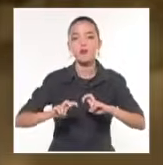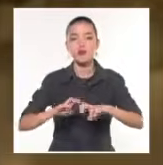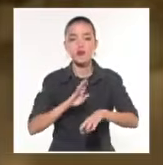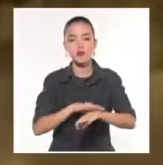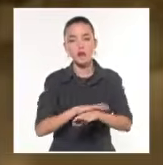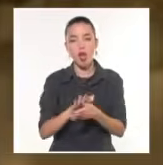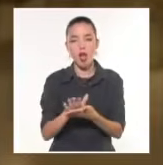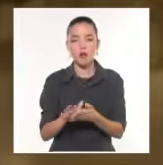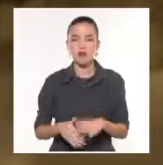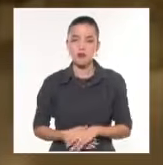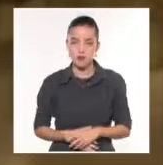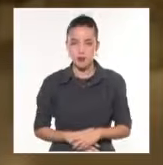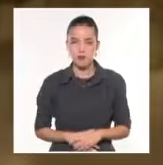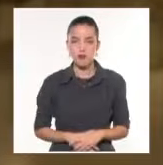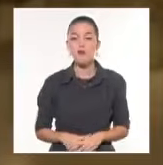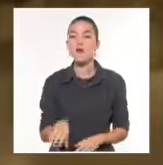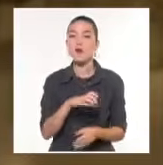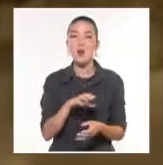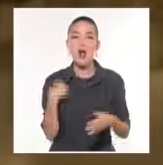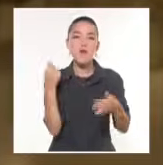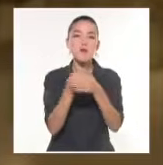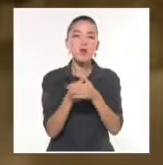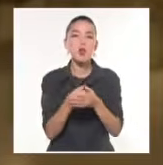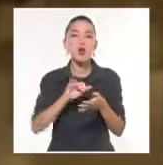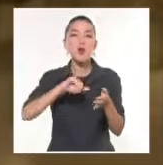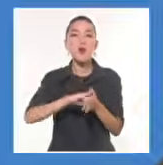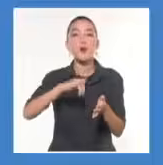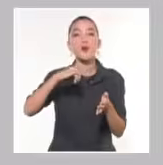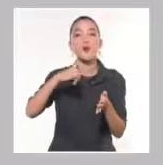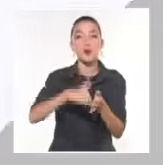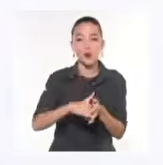el impacto de esos proyectos? ¿Cómo promoverlos en el contexto nacional?